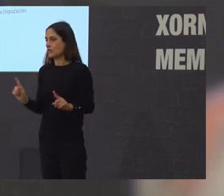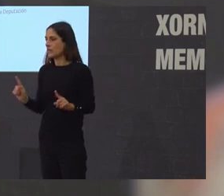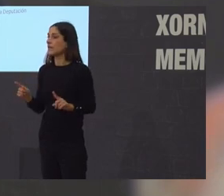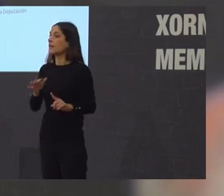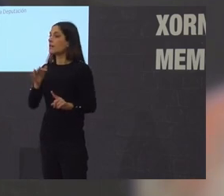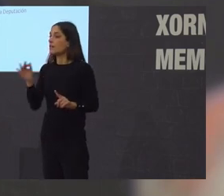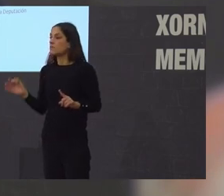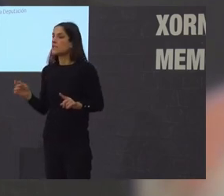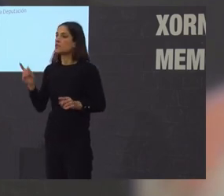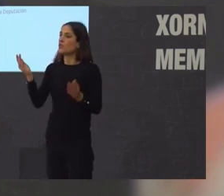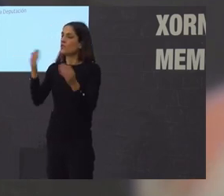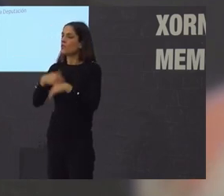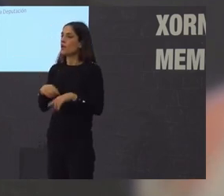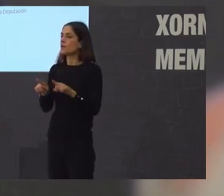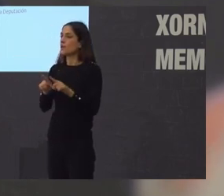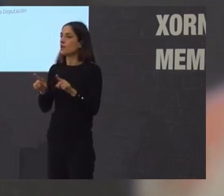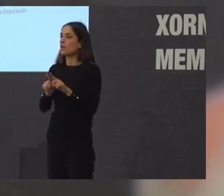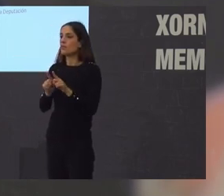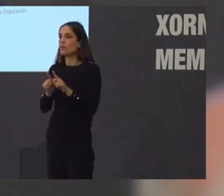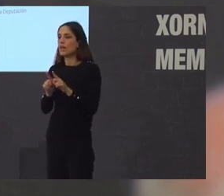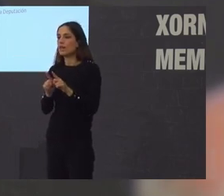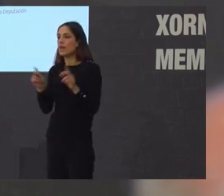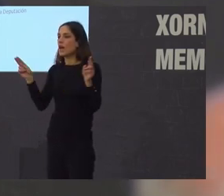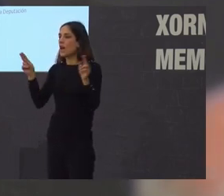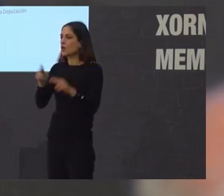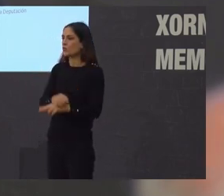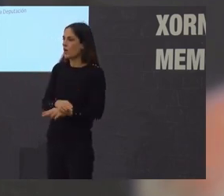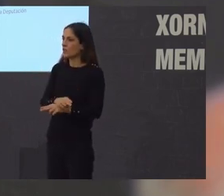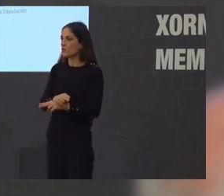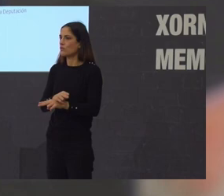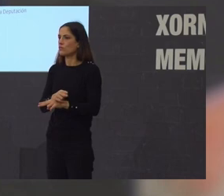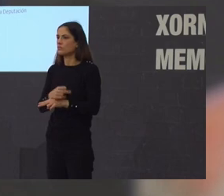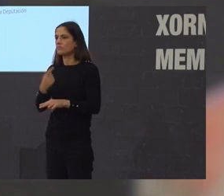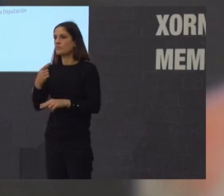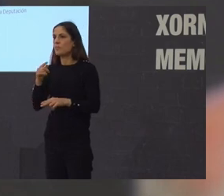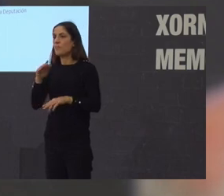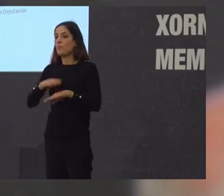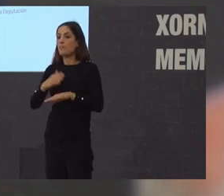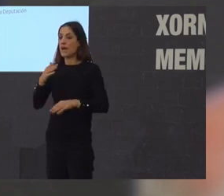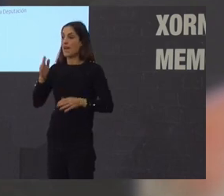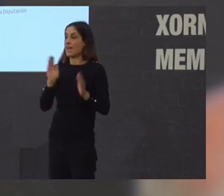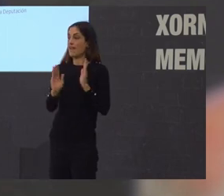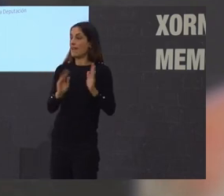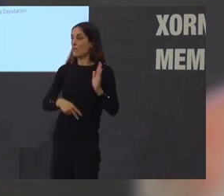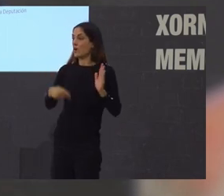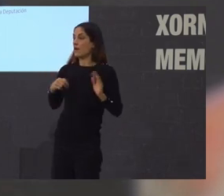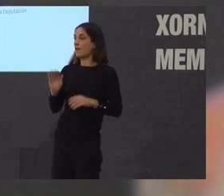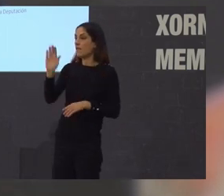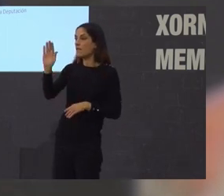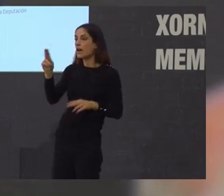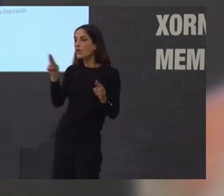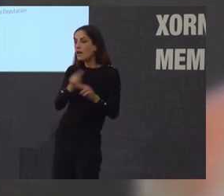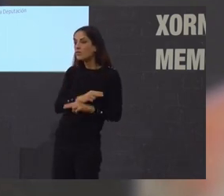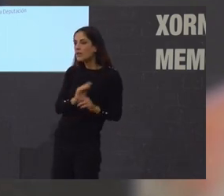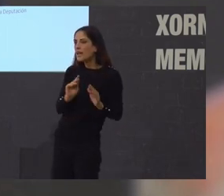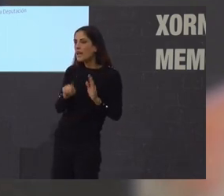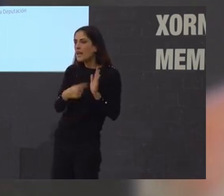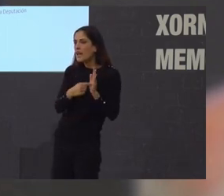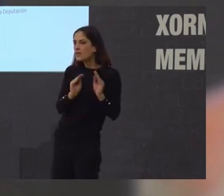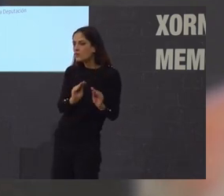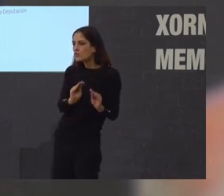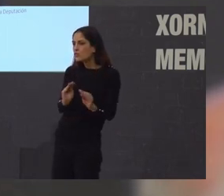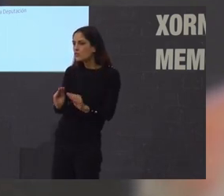una anulación del armazón jurídico franquista. Es decir, las leyes franquistas